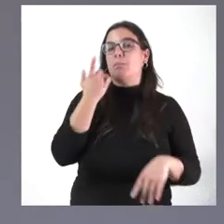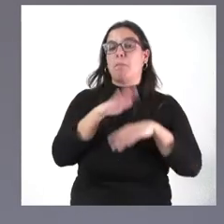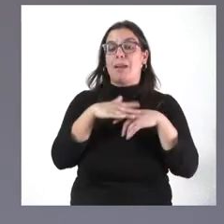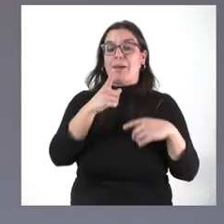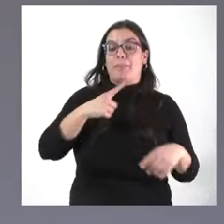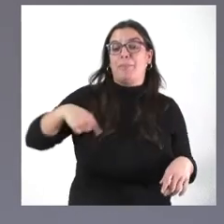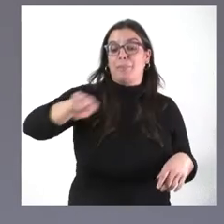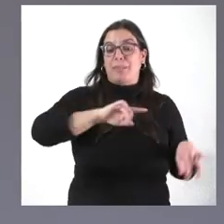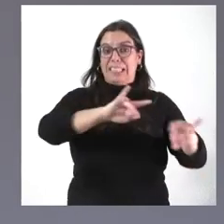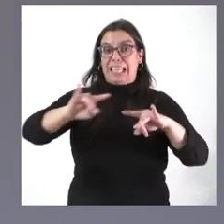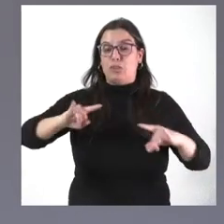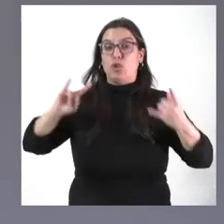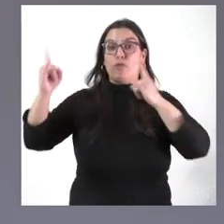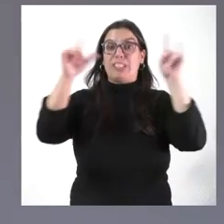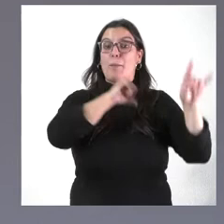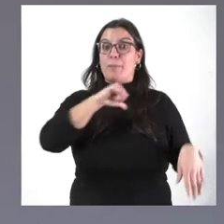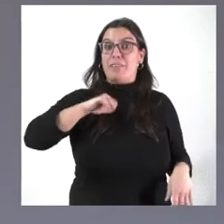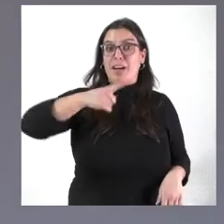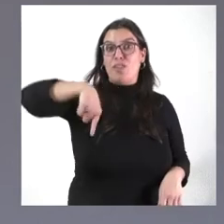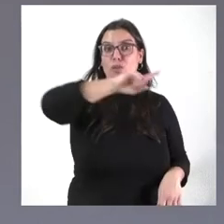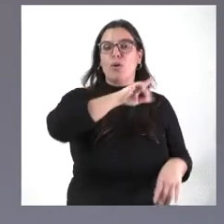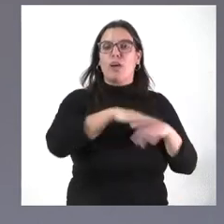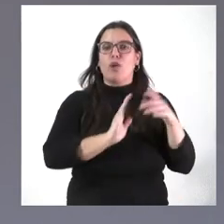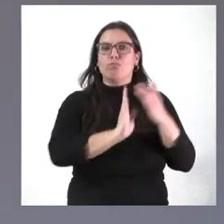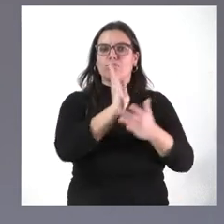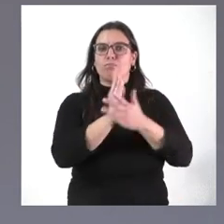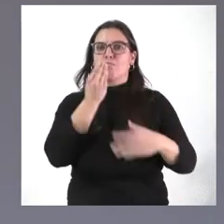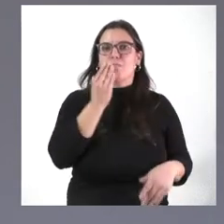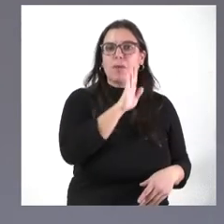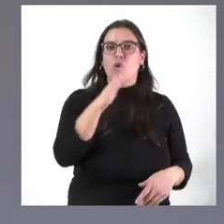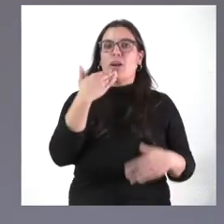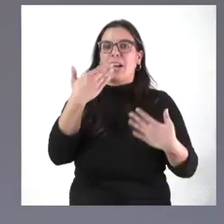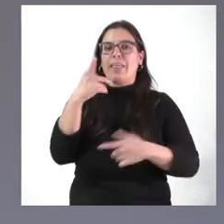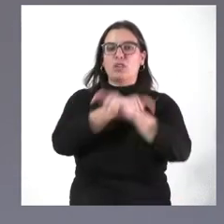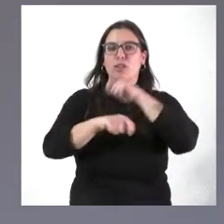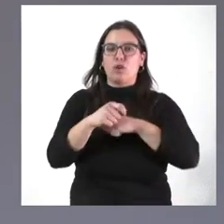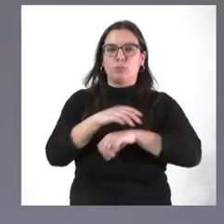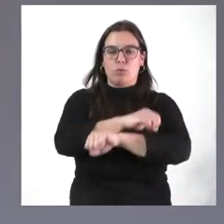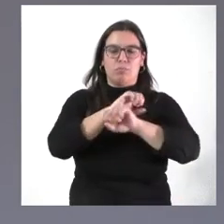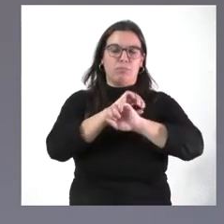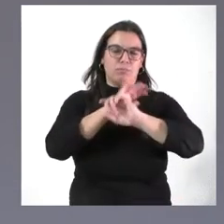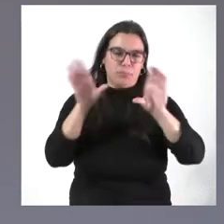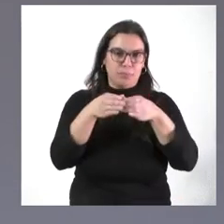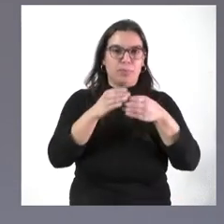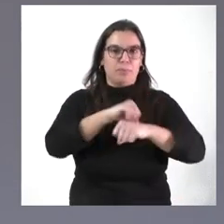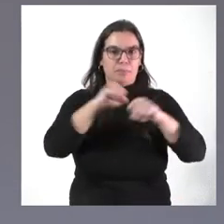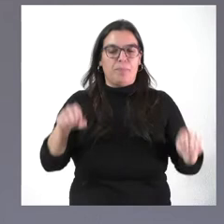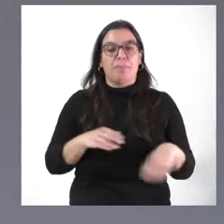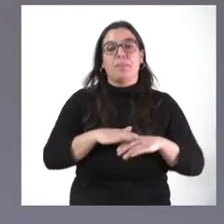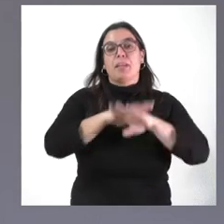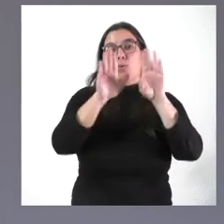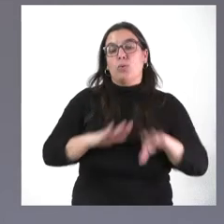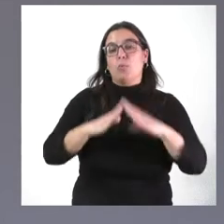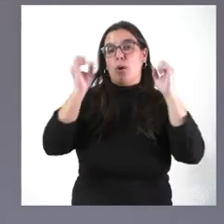esa parte del terreno forestal privado tenga más productividad a través de la asociacionismo forestal y finalmente un acuerdo importante